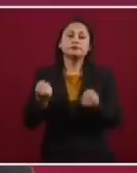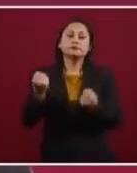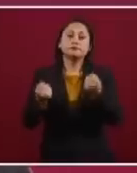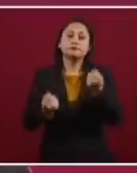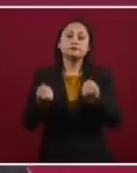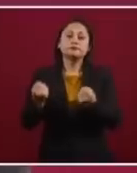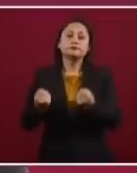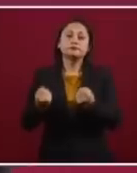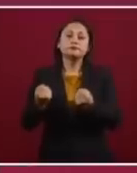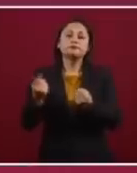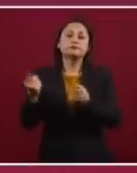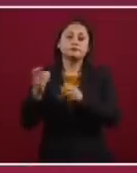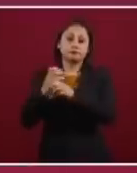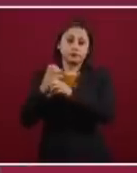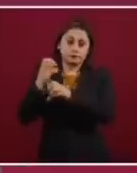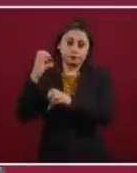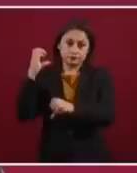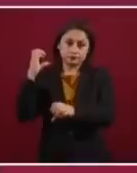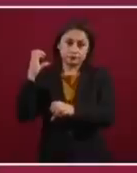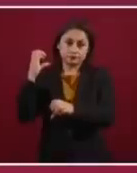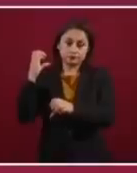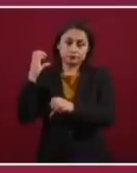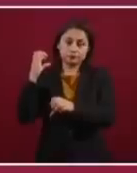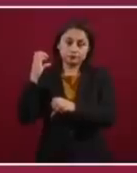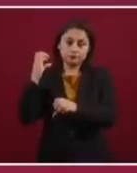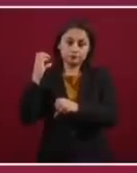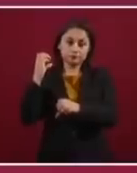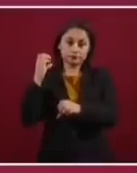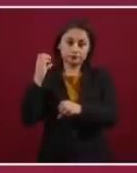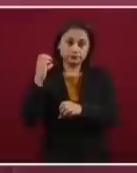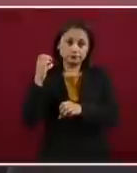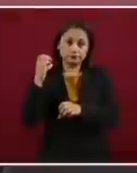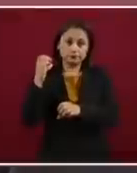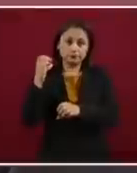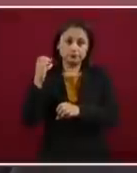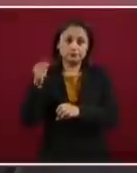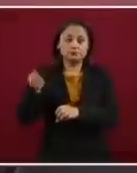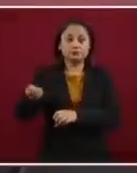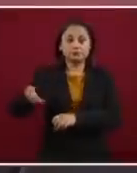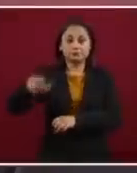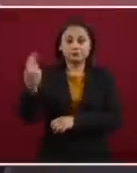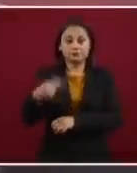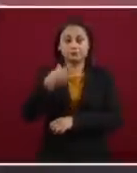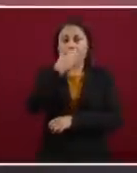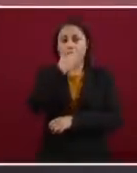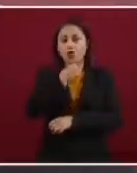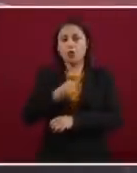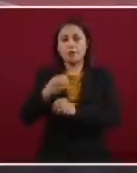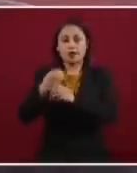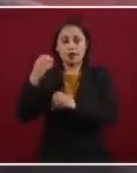camión como se les conoce hombre camión exactamente